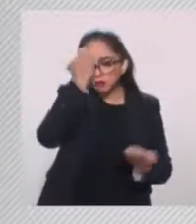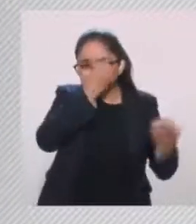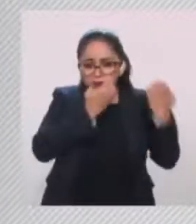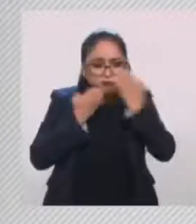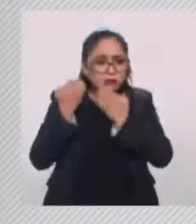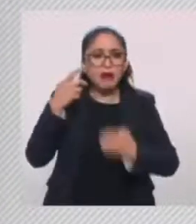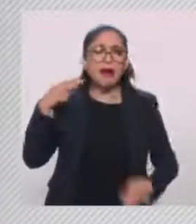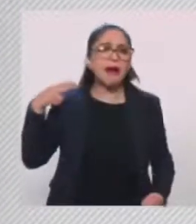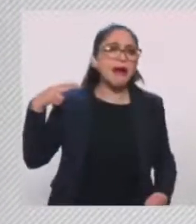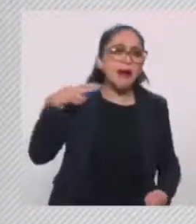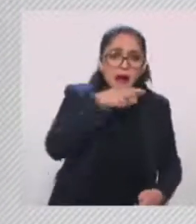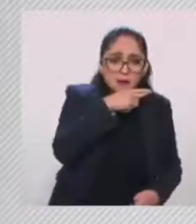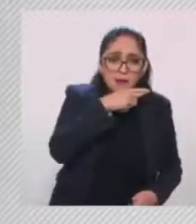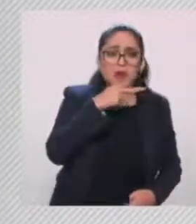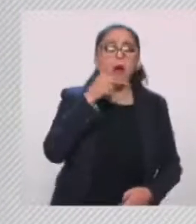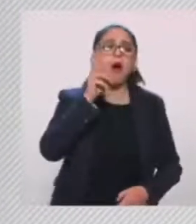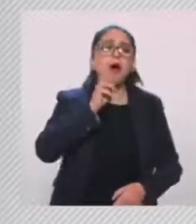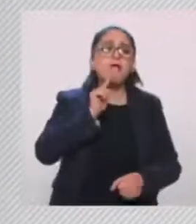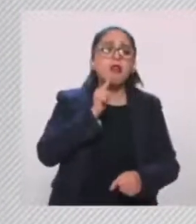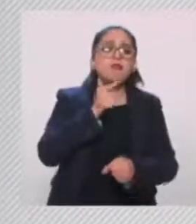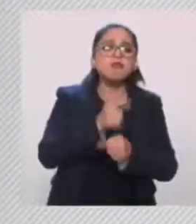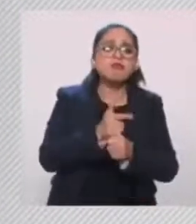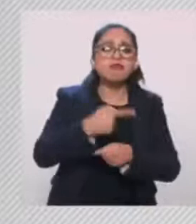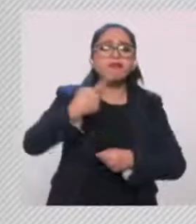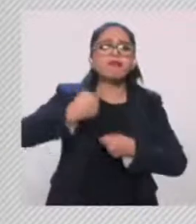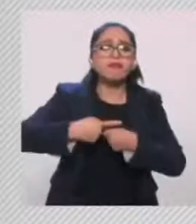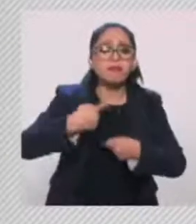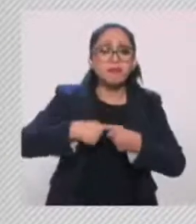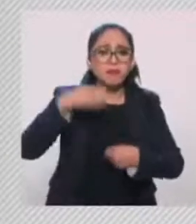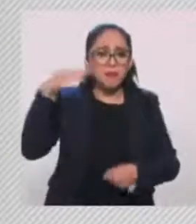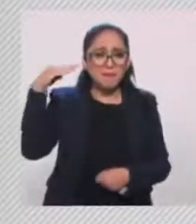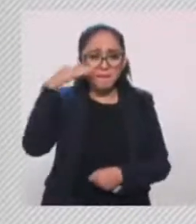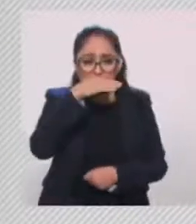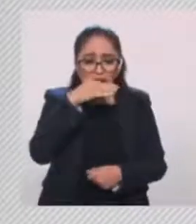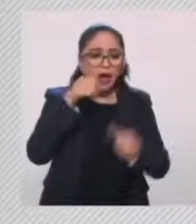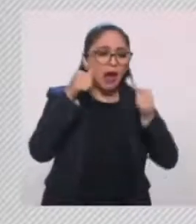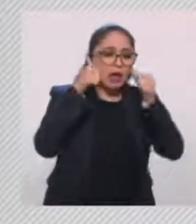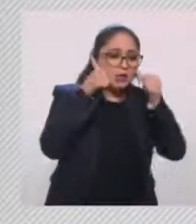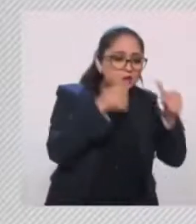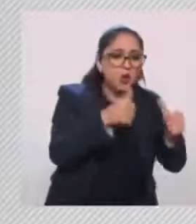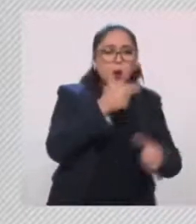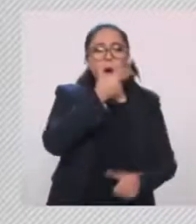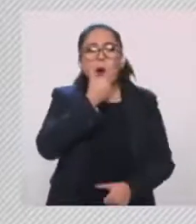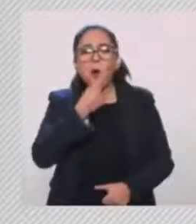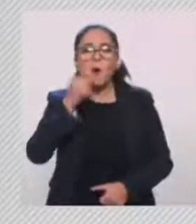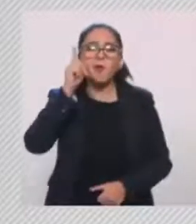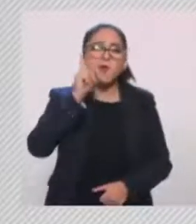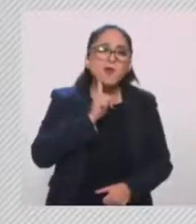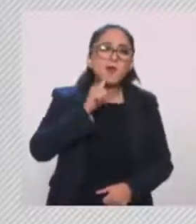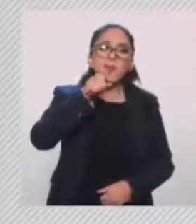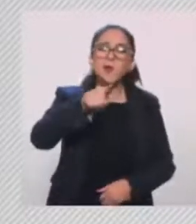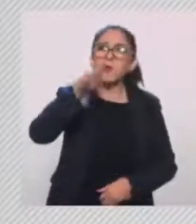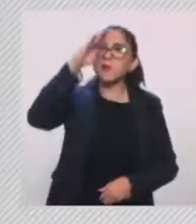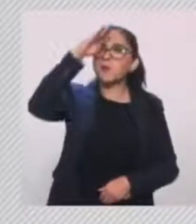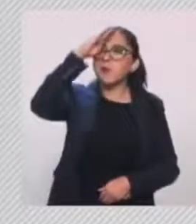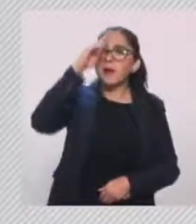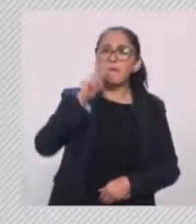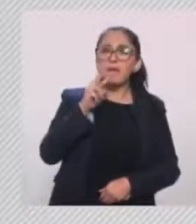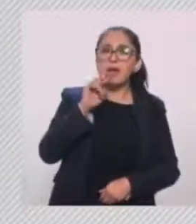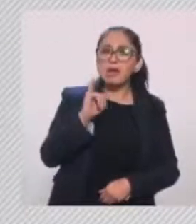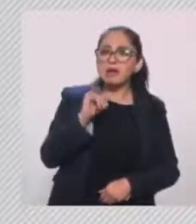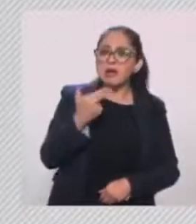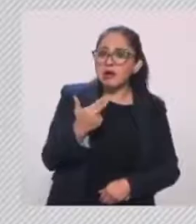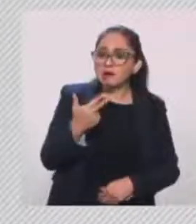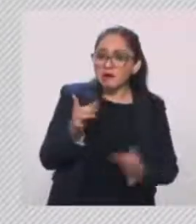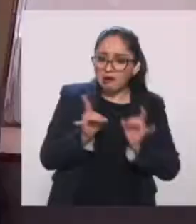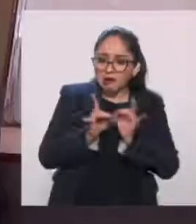gratuitas, entonces ahora ya es más facilidad de que se atiendan hombres y mujeres, no nada más es de quedarse, ay, es que tengo VIH y me voy a morir, yo les